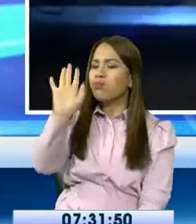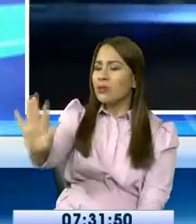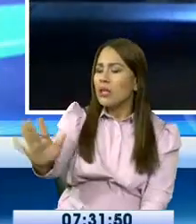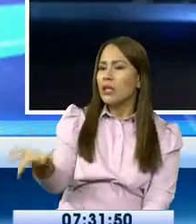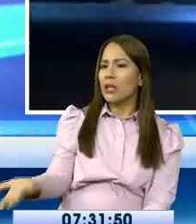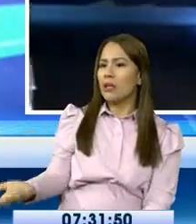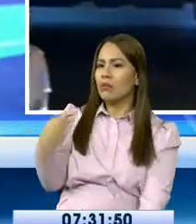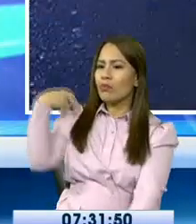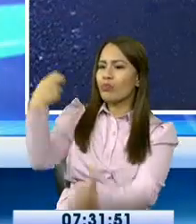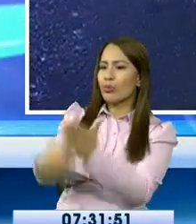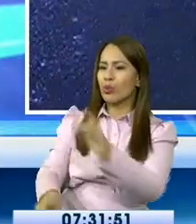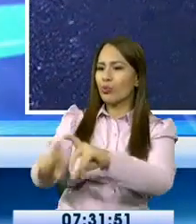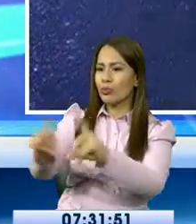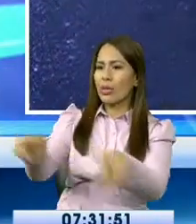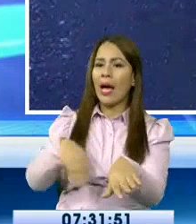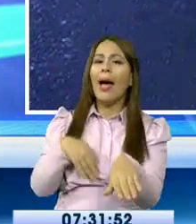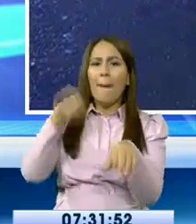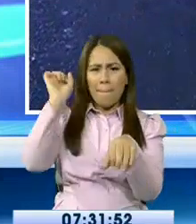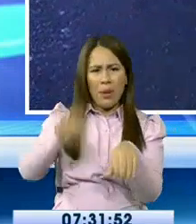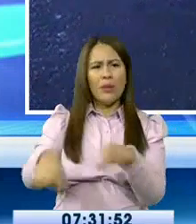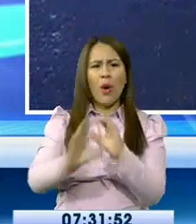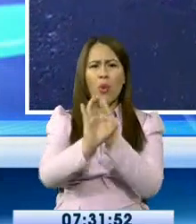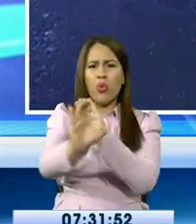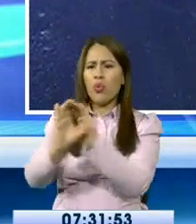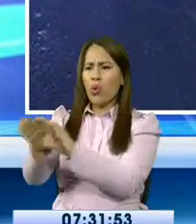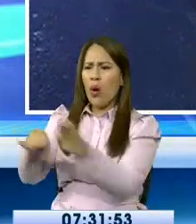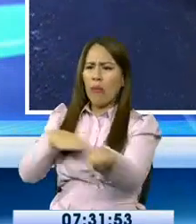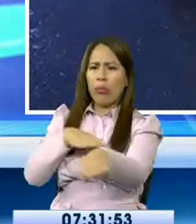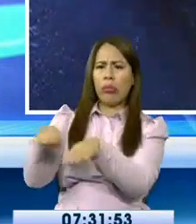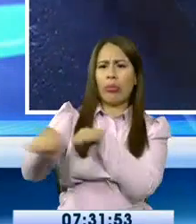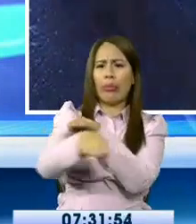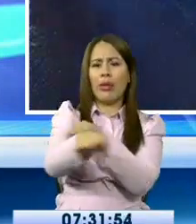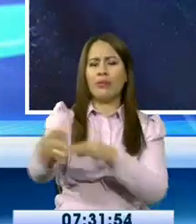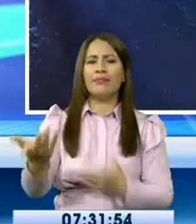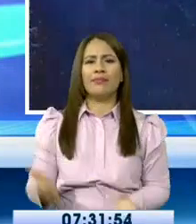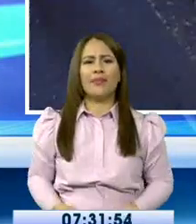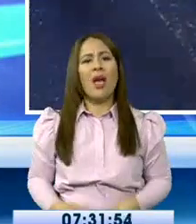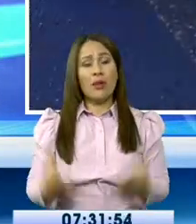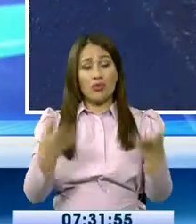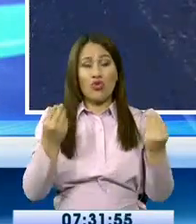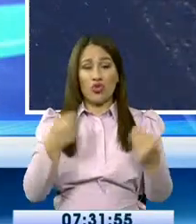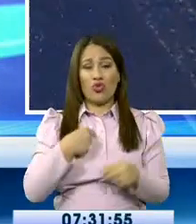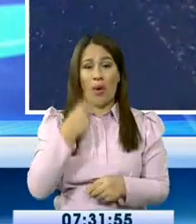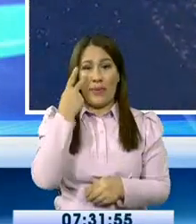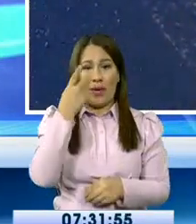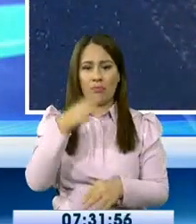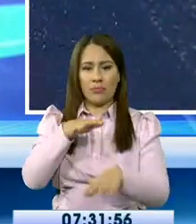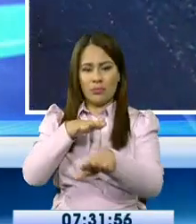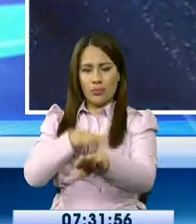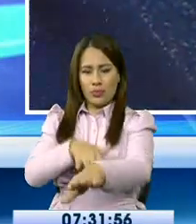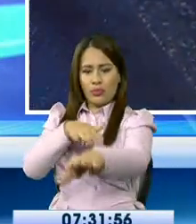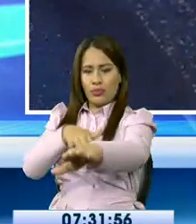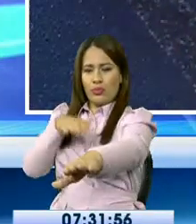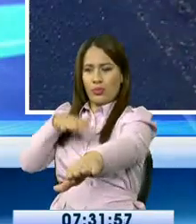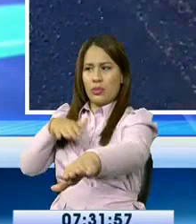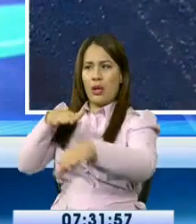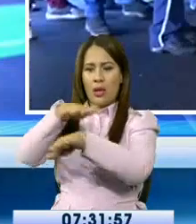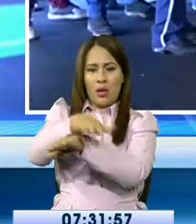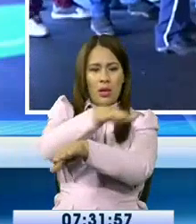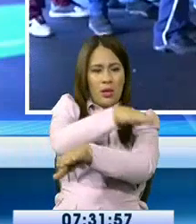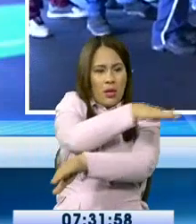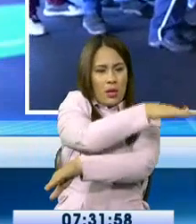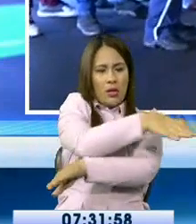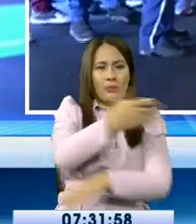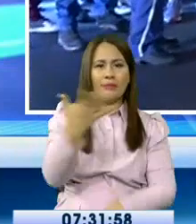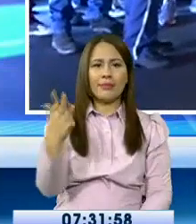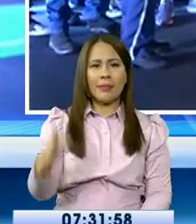la gana. Pueden competir en todas las calles de la ciudad. Se pueden poner... Luis, hay casos en que en la misma calle están tres buses, uno aquí, uno en medio y otro acá. No. Y